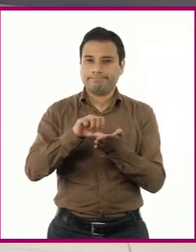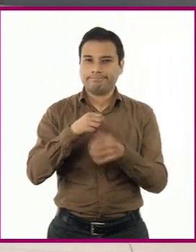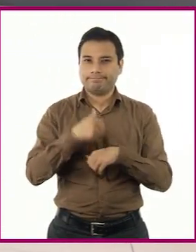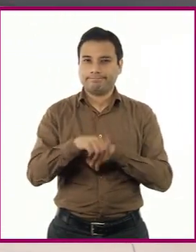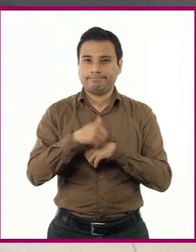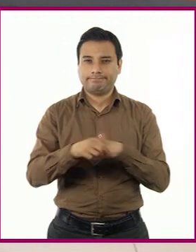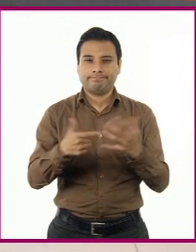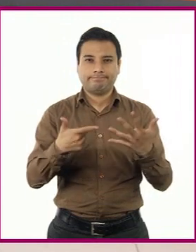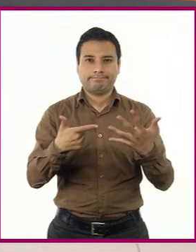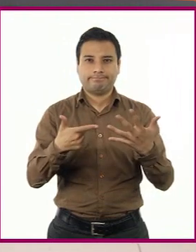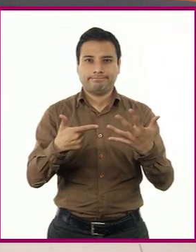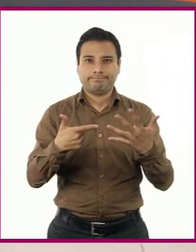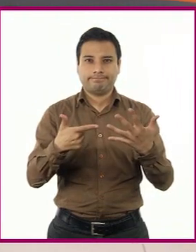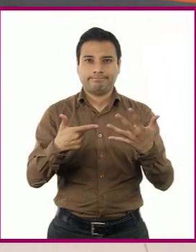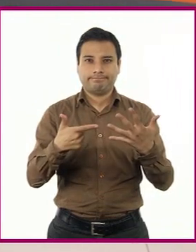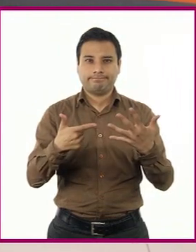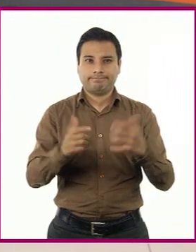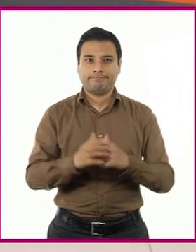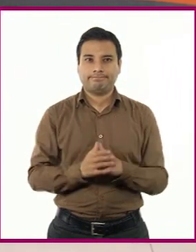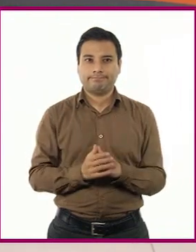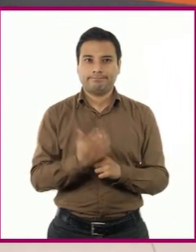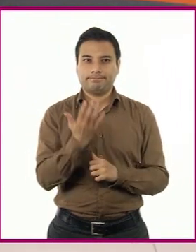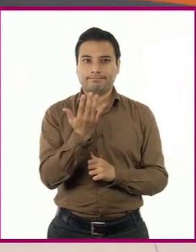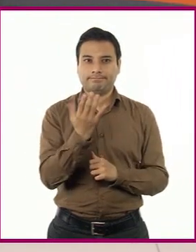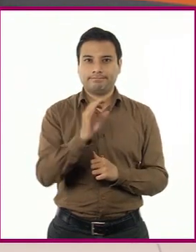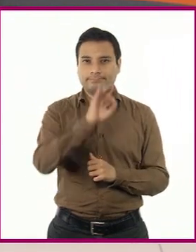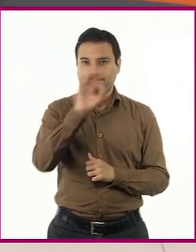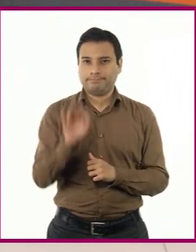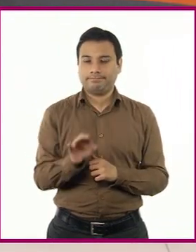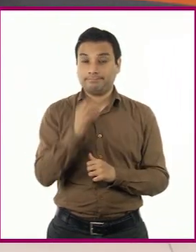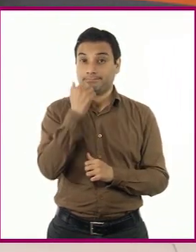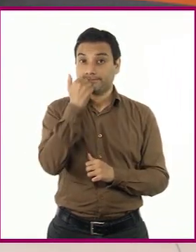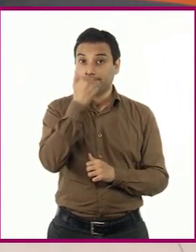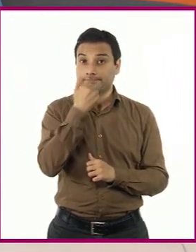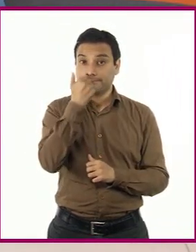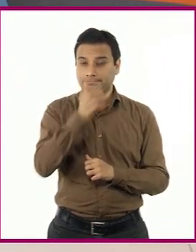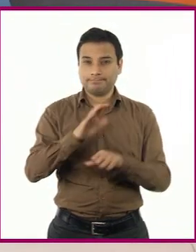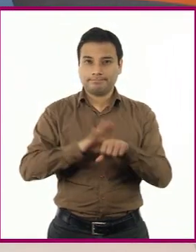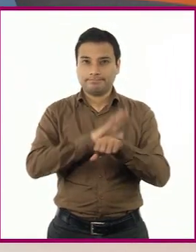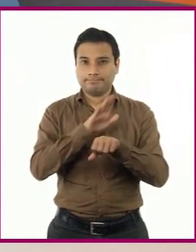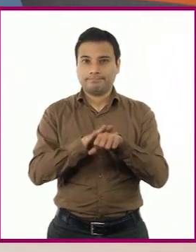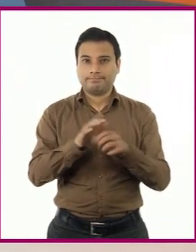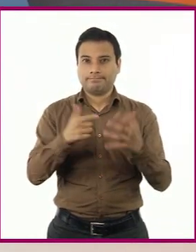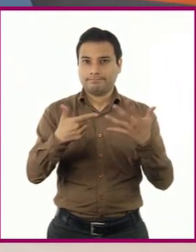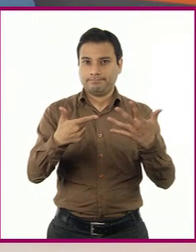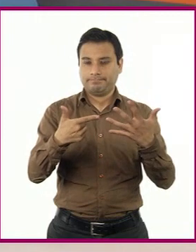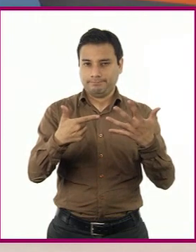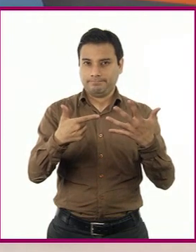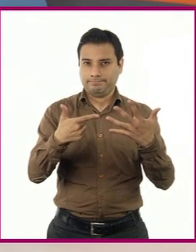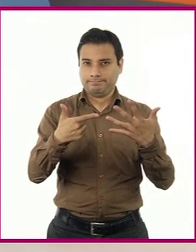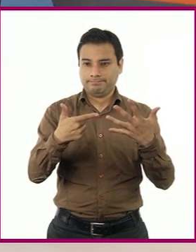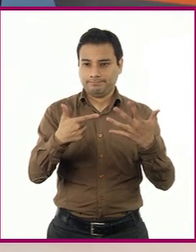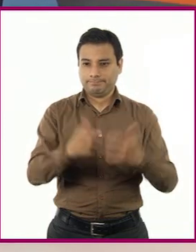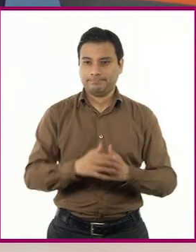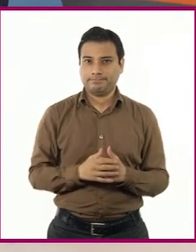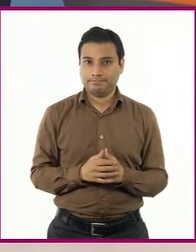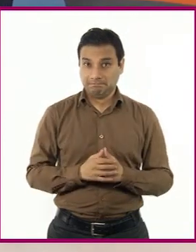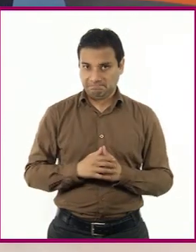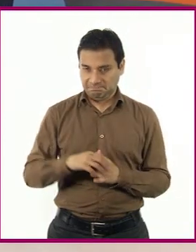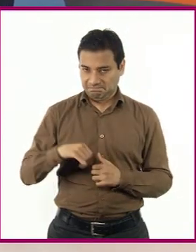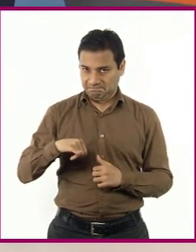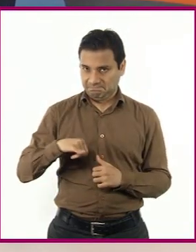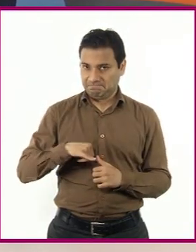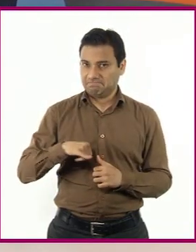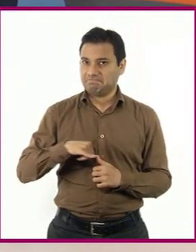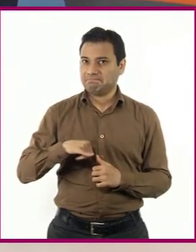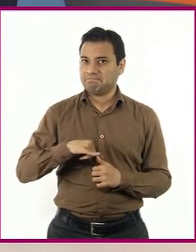7, porque más del 50% de los estudiantes obtuvieron 7 o más de calificación. Interesante aplicación